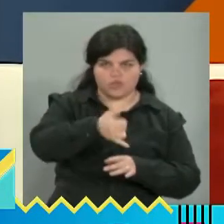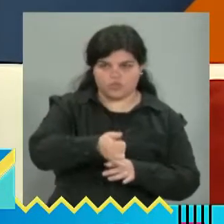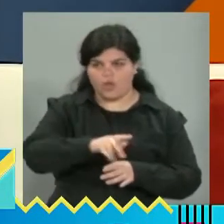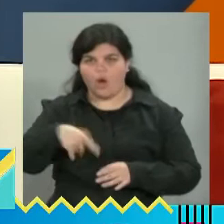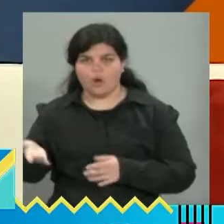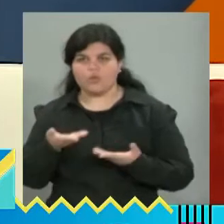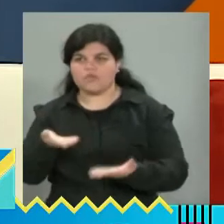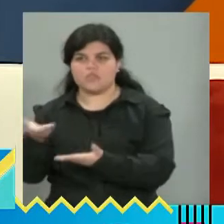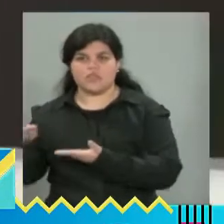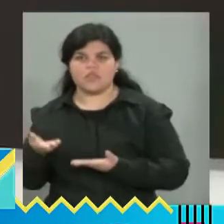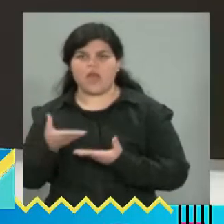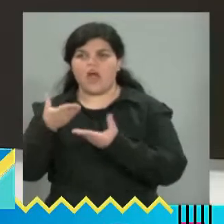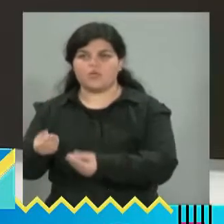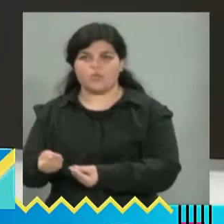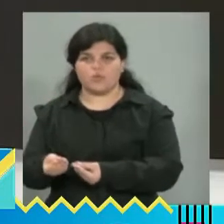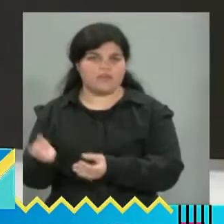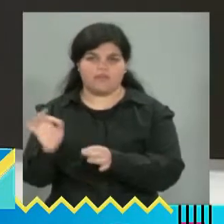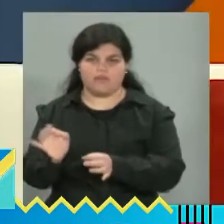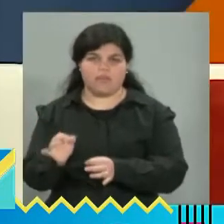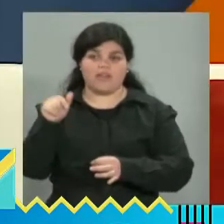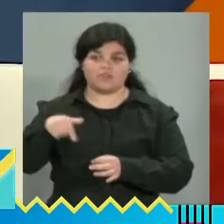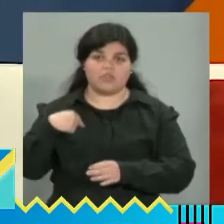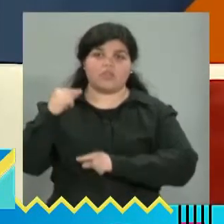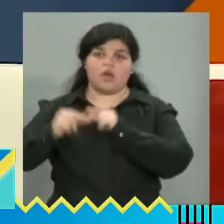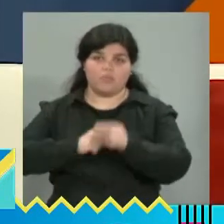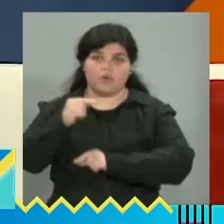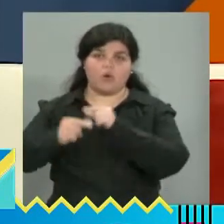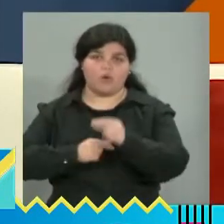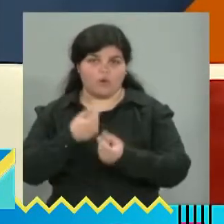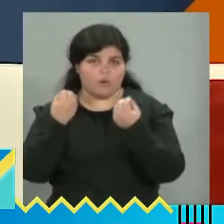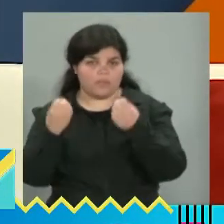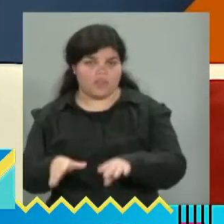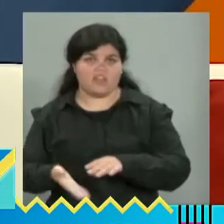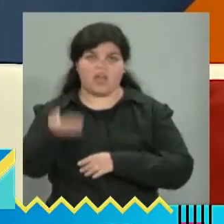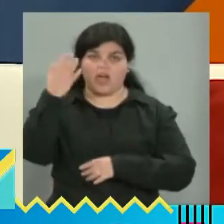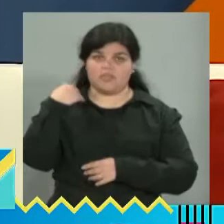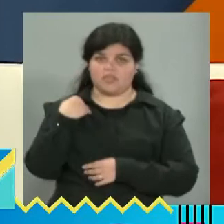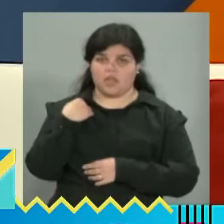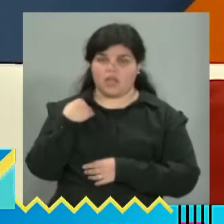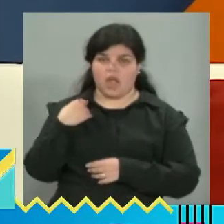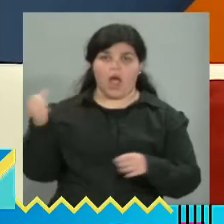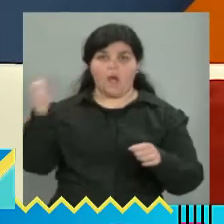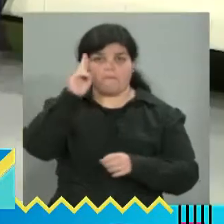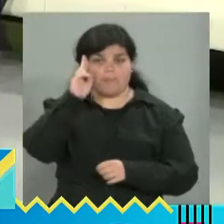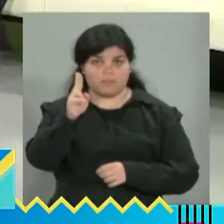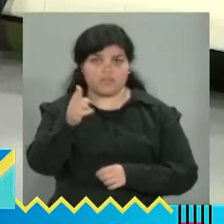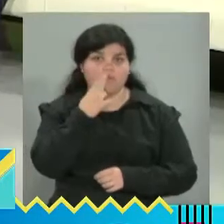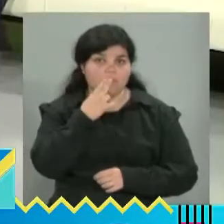ido bajando y que hoy eso se está perdiendo y donde no está permitido fumar, ahora se permite